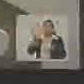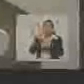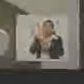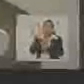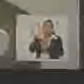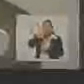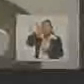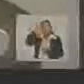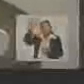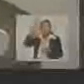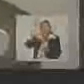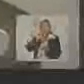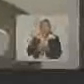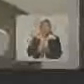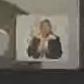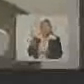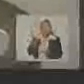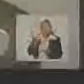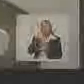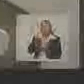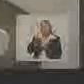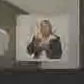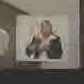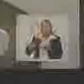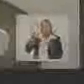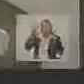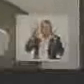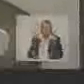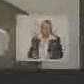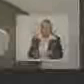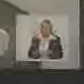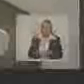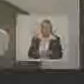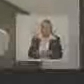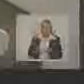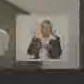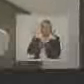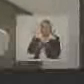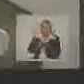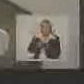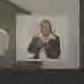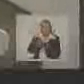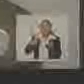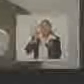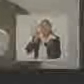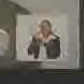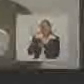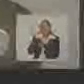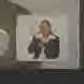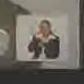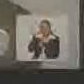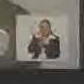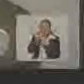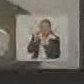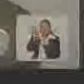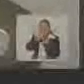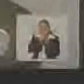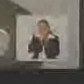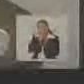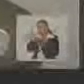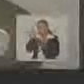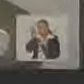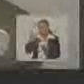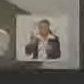requiere lo que ofrecemos: honestidad y transparencia, trayectoria impecable. He luchado toda mi vida contra la